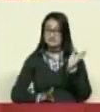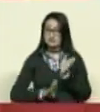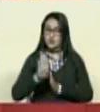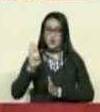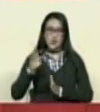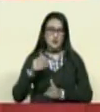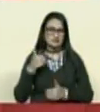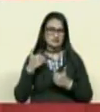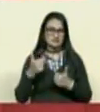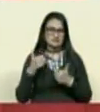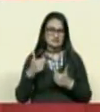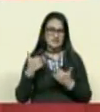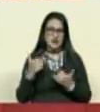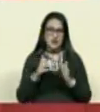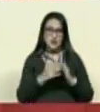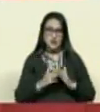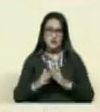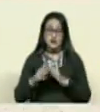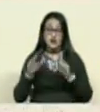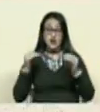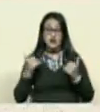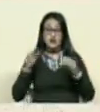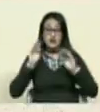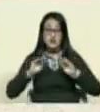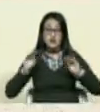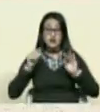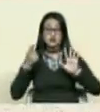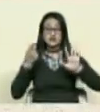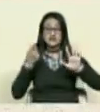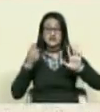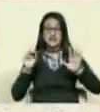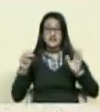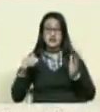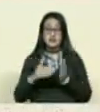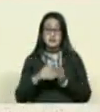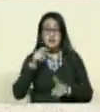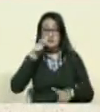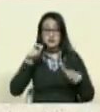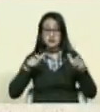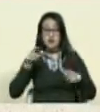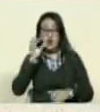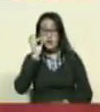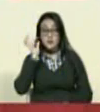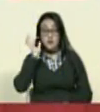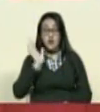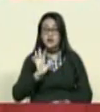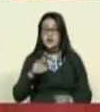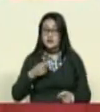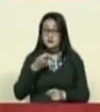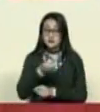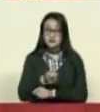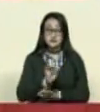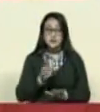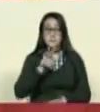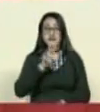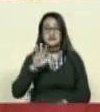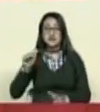integral comunitaria. Estamos en este momento formando 60.000 médicos y médicas. Ya hemos graduado más de